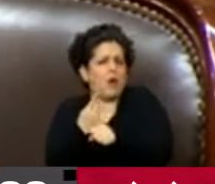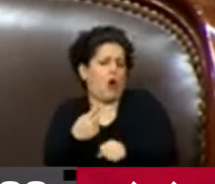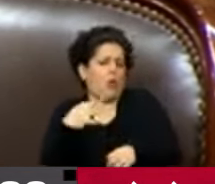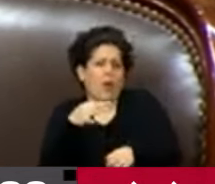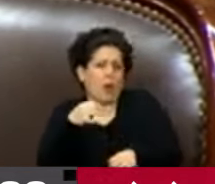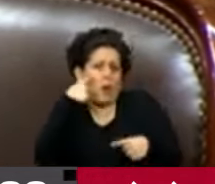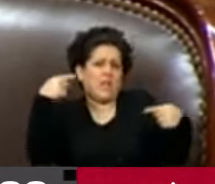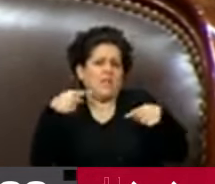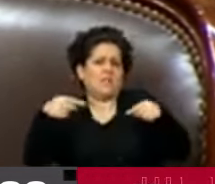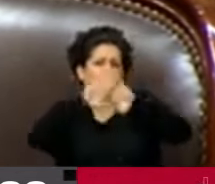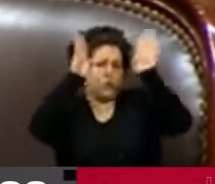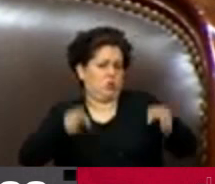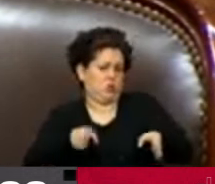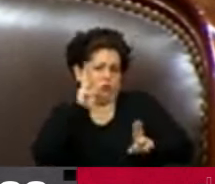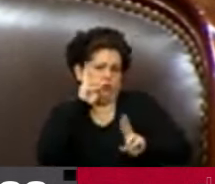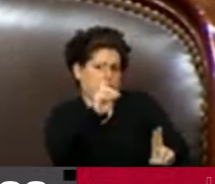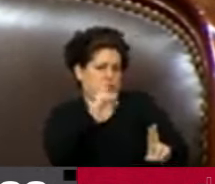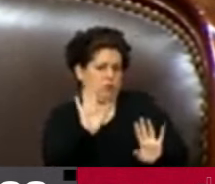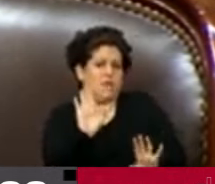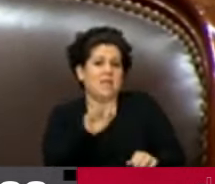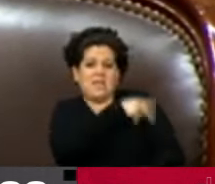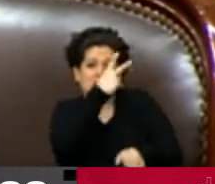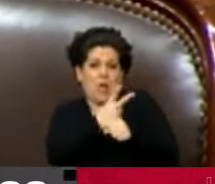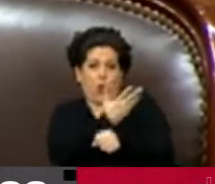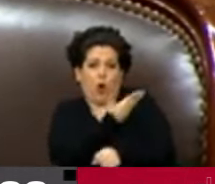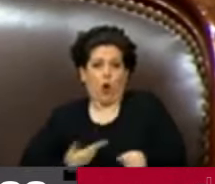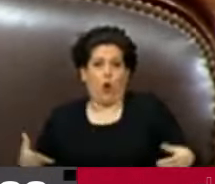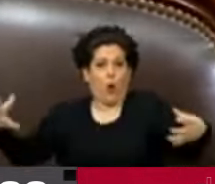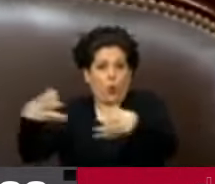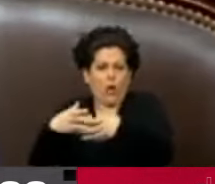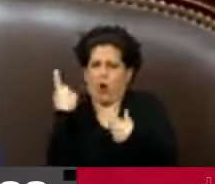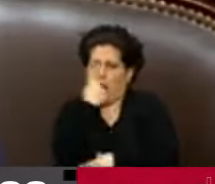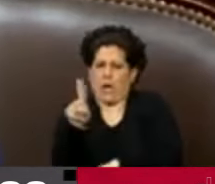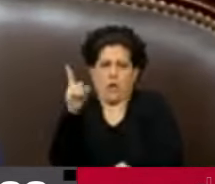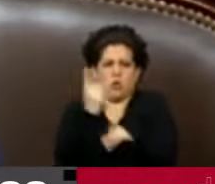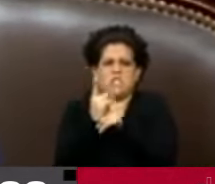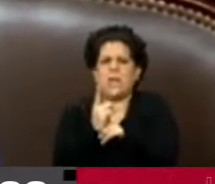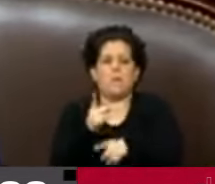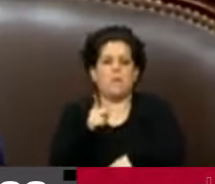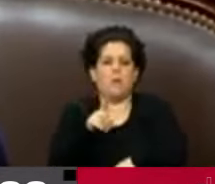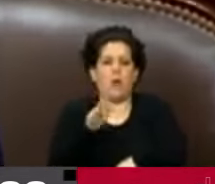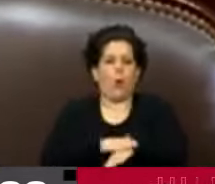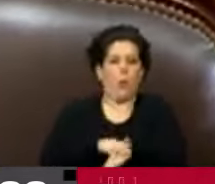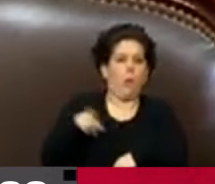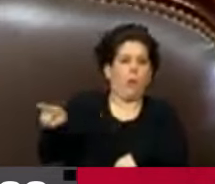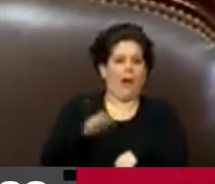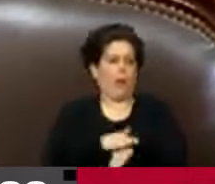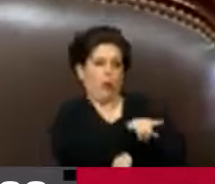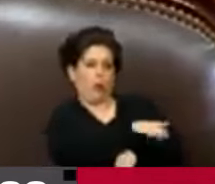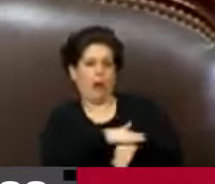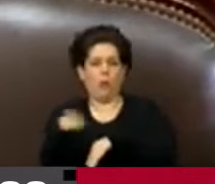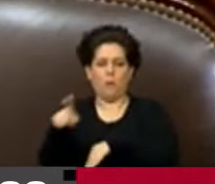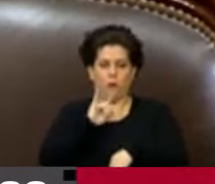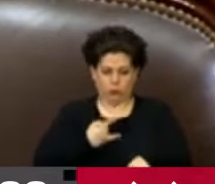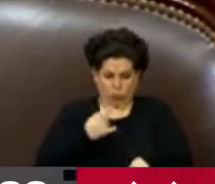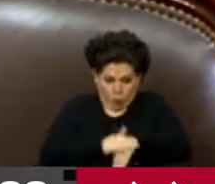corresponde. La segunda es que estamos ante un gobierno que tiene una rara expertise, siempre buscar culpables afuera, nunca responder los problemas.